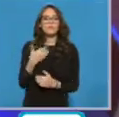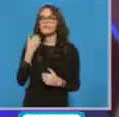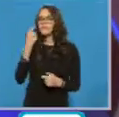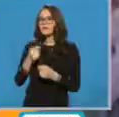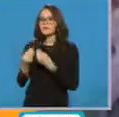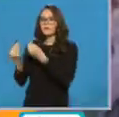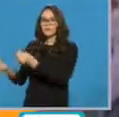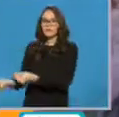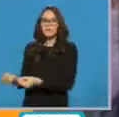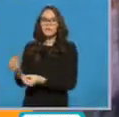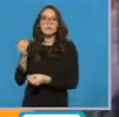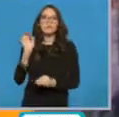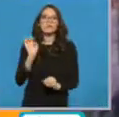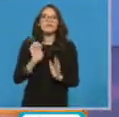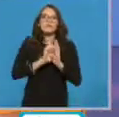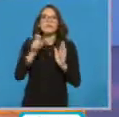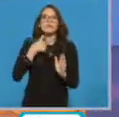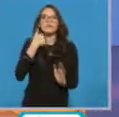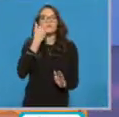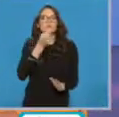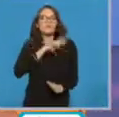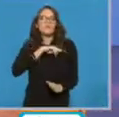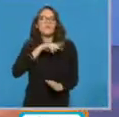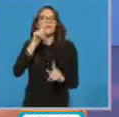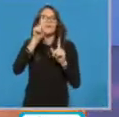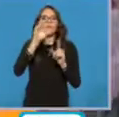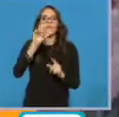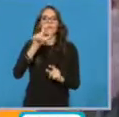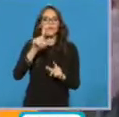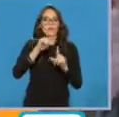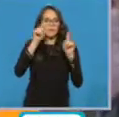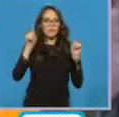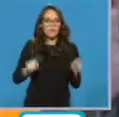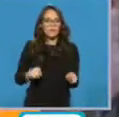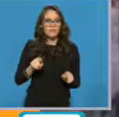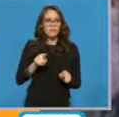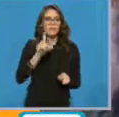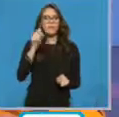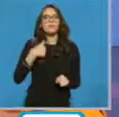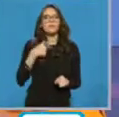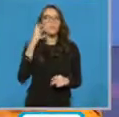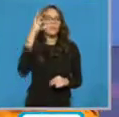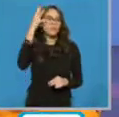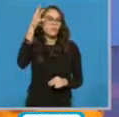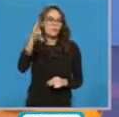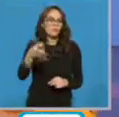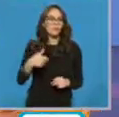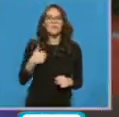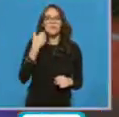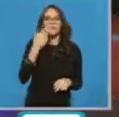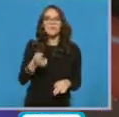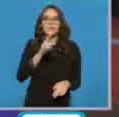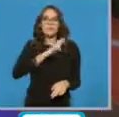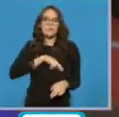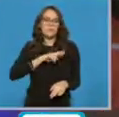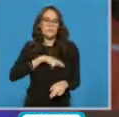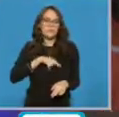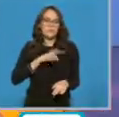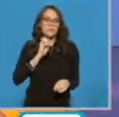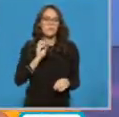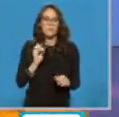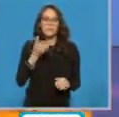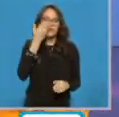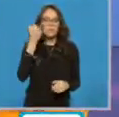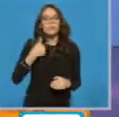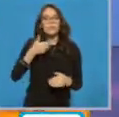rentar así, por ejemplo, un local. Y a lo mejor entonces, y ese local yo lo subarrendo o hago lo que yo quiera, pero antes lo aclaré con el